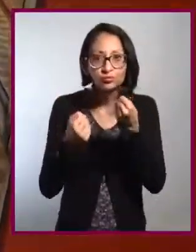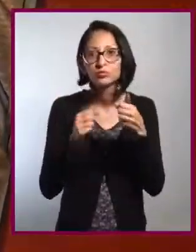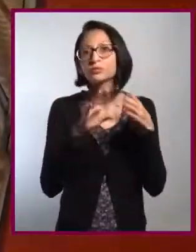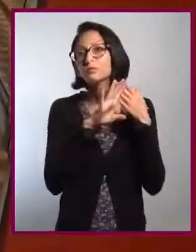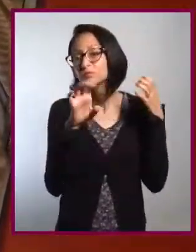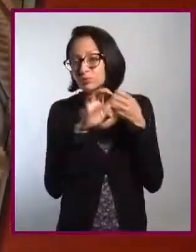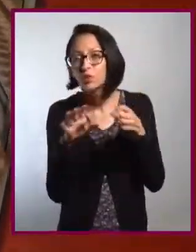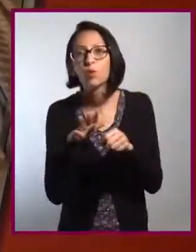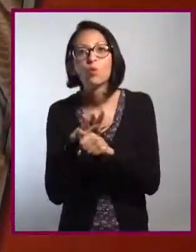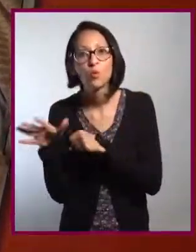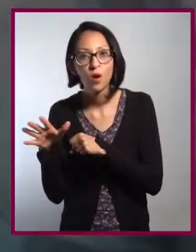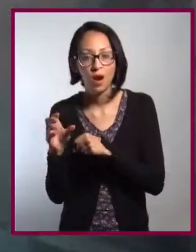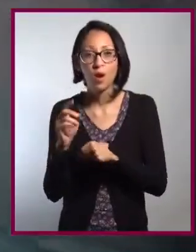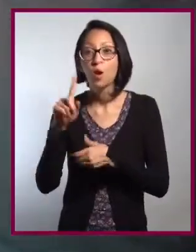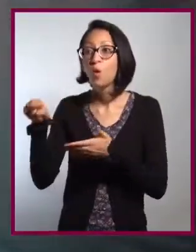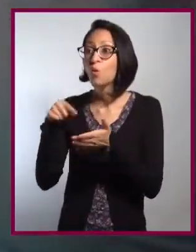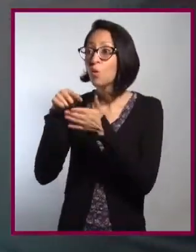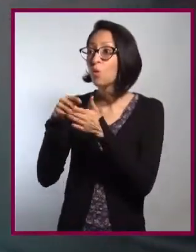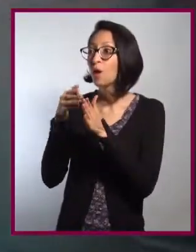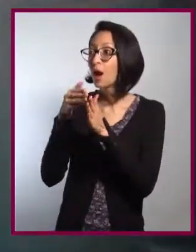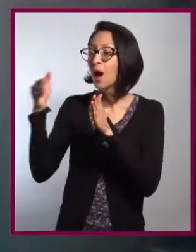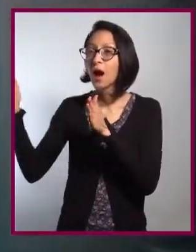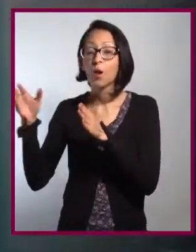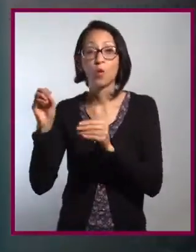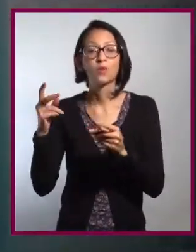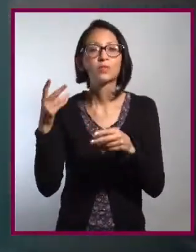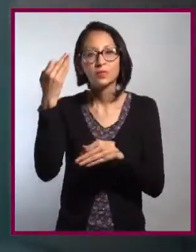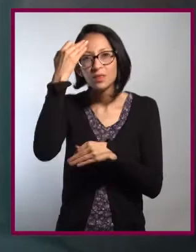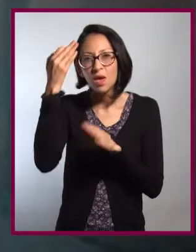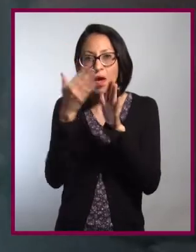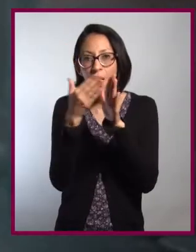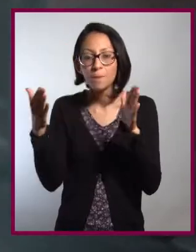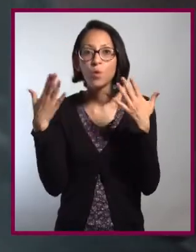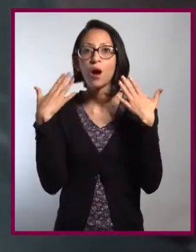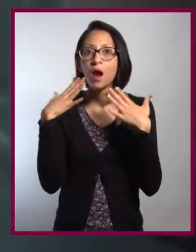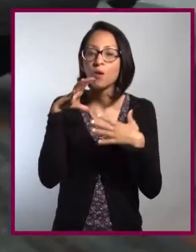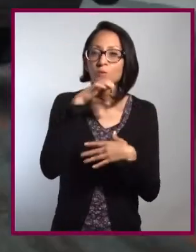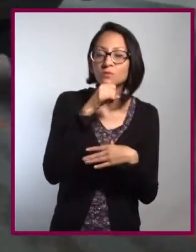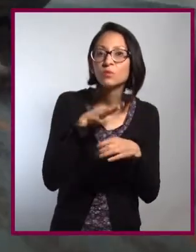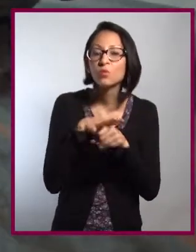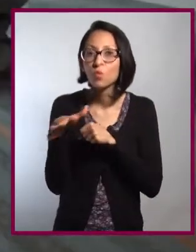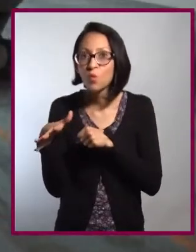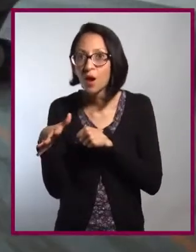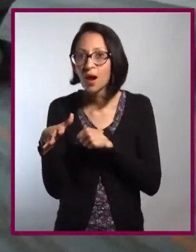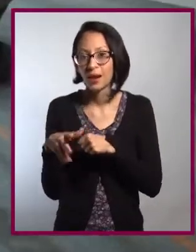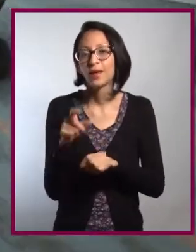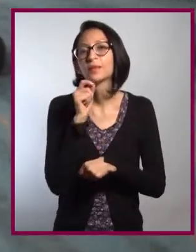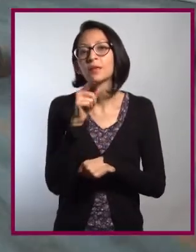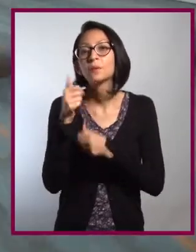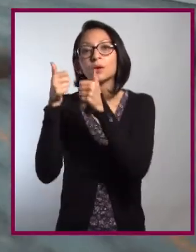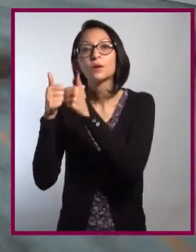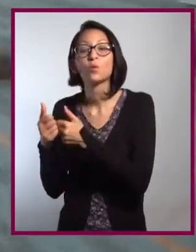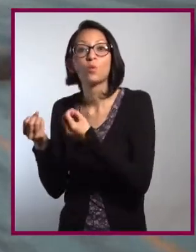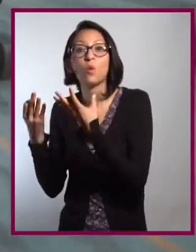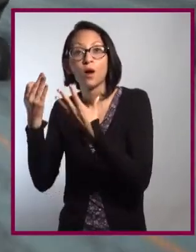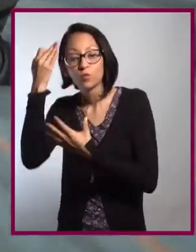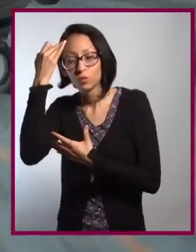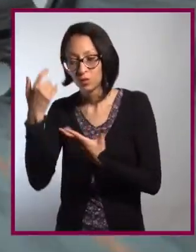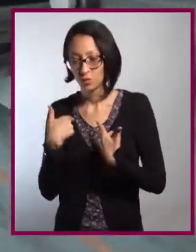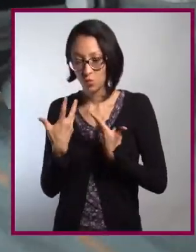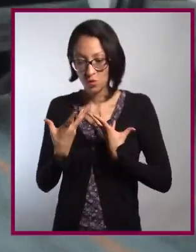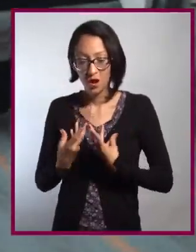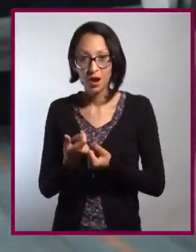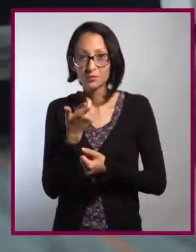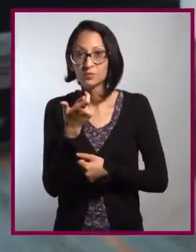trayectos, la estación del año en la que se va a viajar y el clima esperado, el tiempo de alojamiento, el presupuesto con el que se